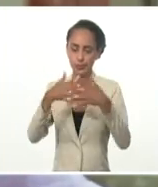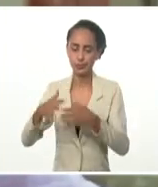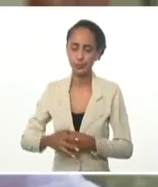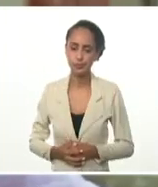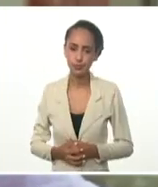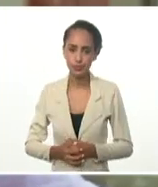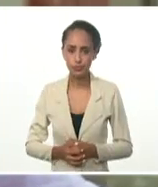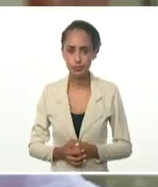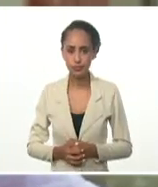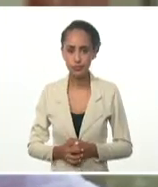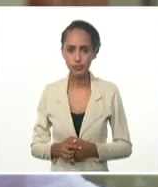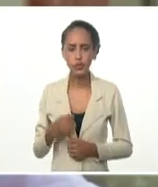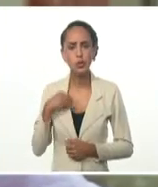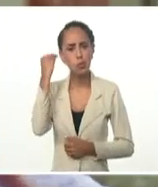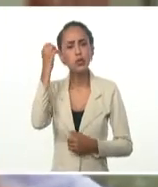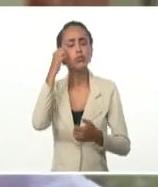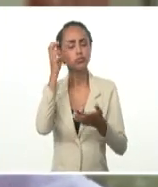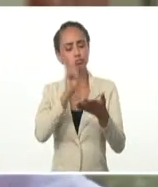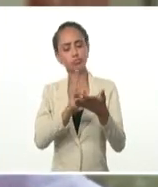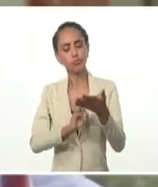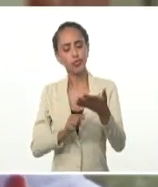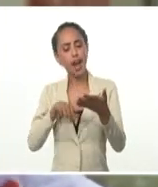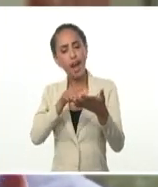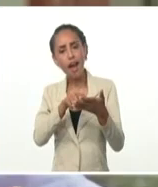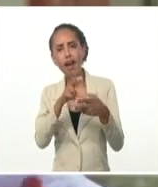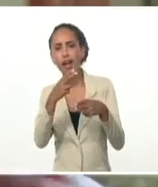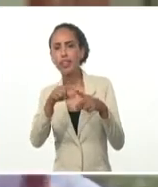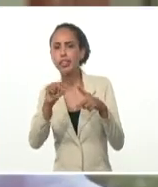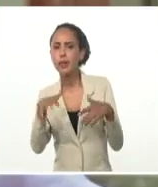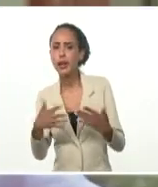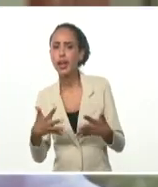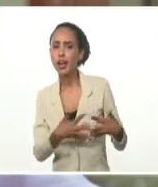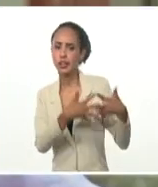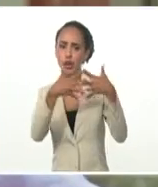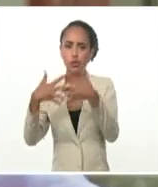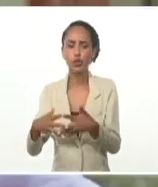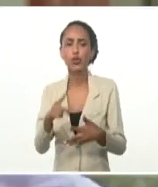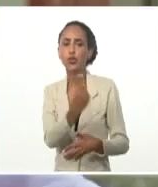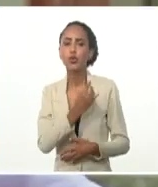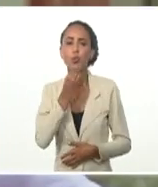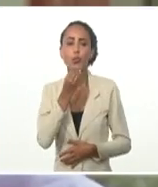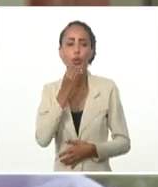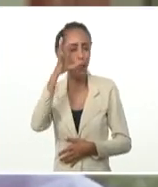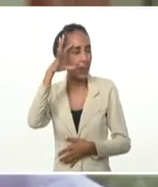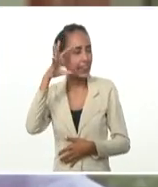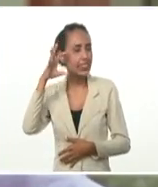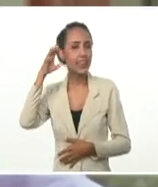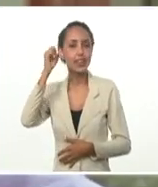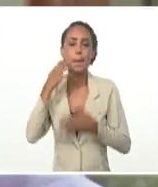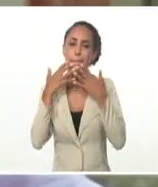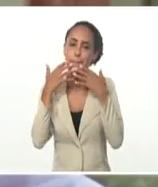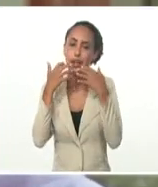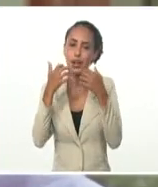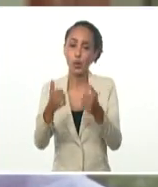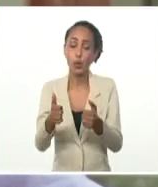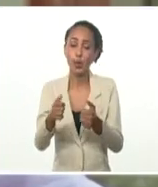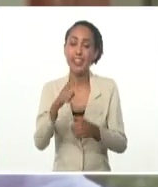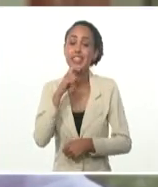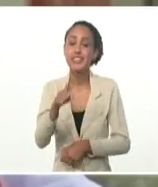todos esos textos sobre los Estados Unidos, estaremos mejor preparados para entender la difícil